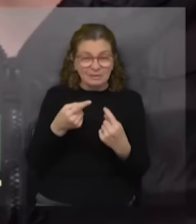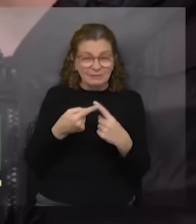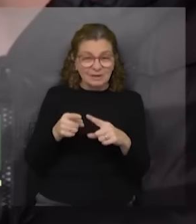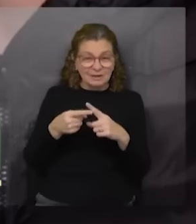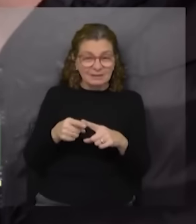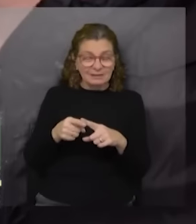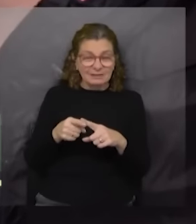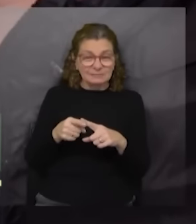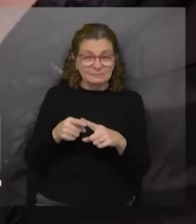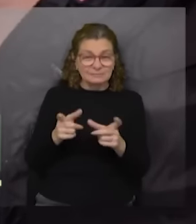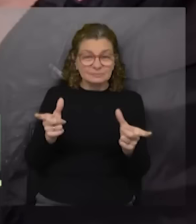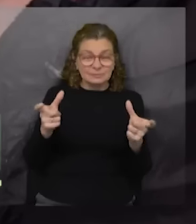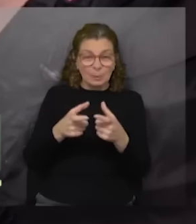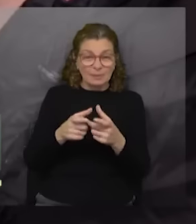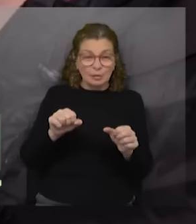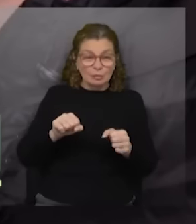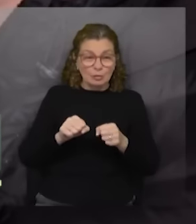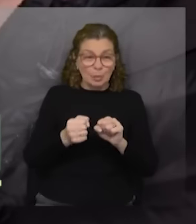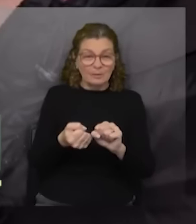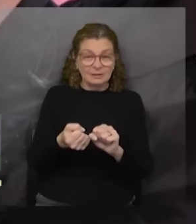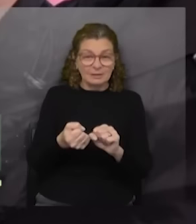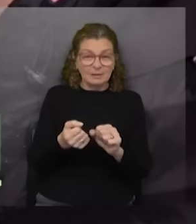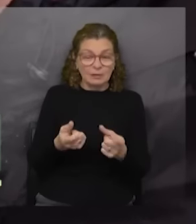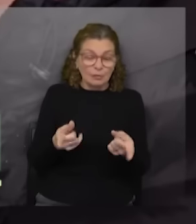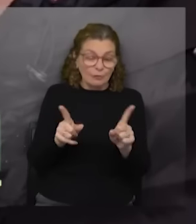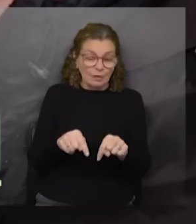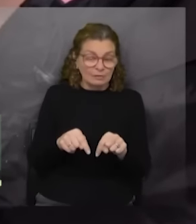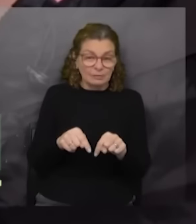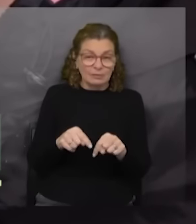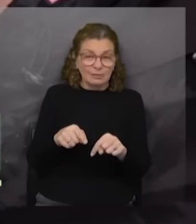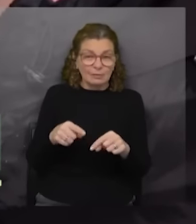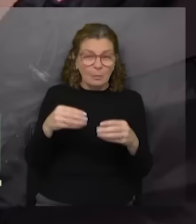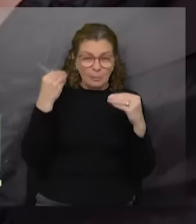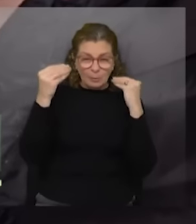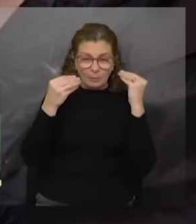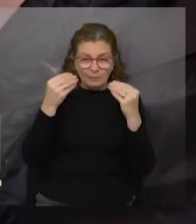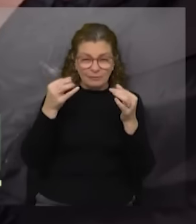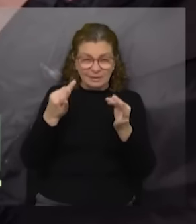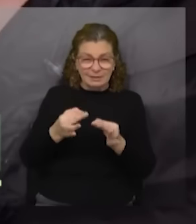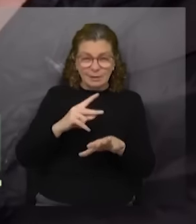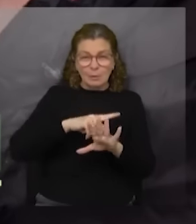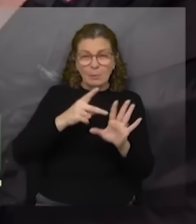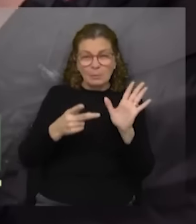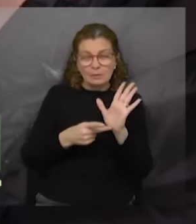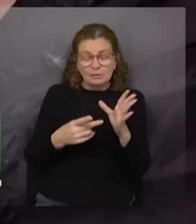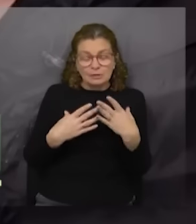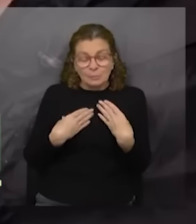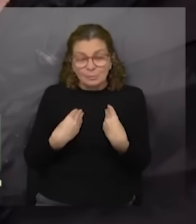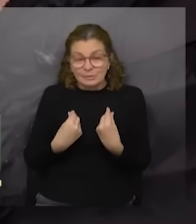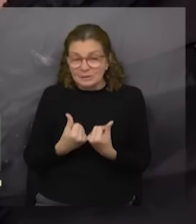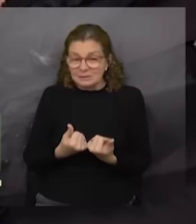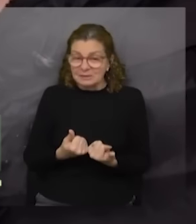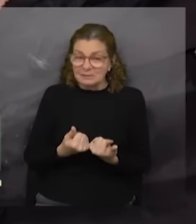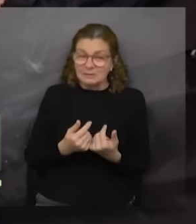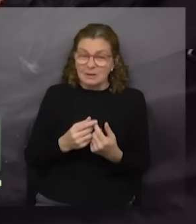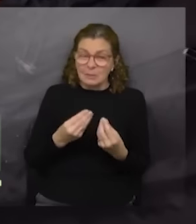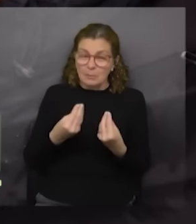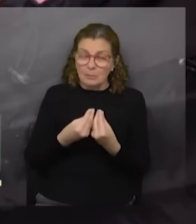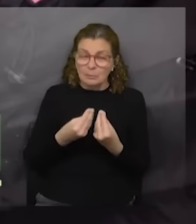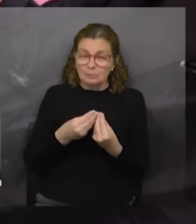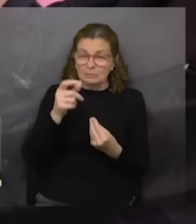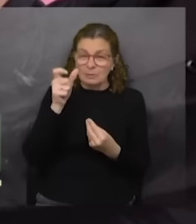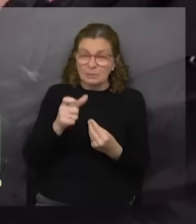sesiones de la comisión suspendidas las cuales no se han retomado Y eso nos preocupa francamente porque es un proyecto muy sensible que hay una gran mayoría